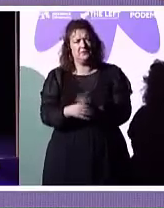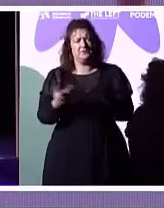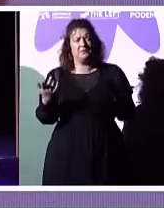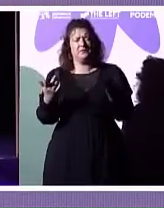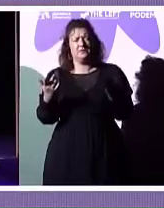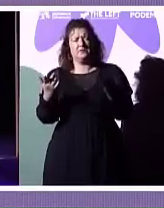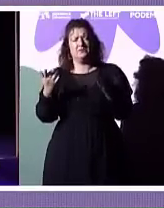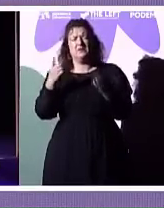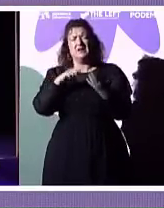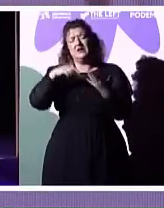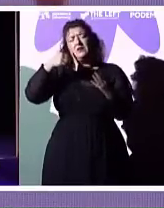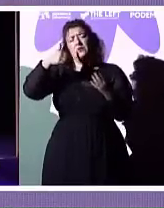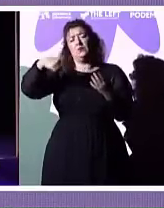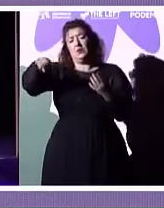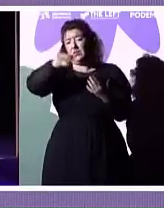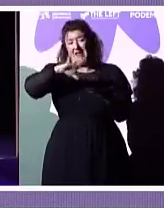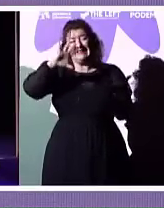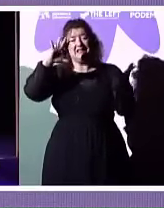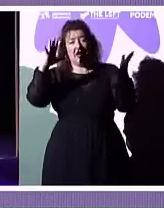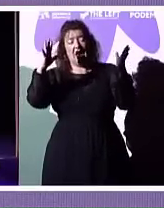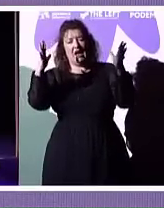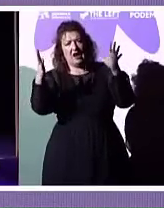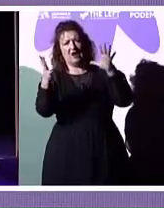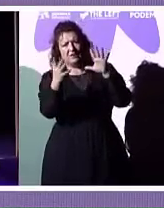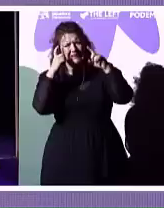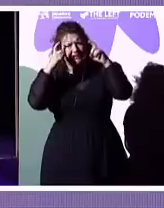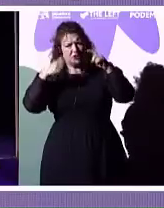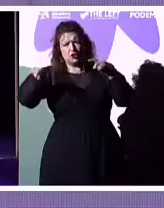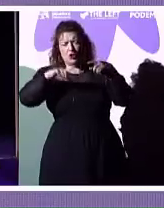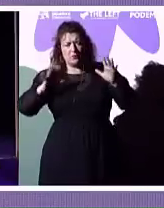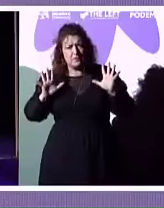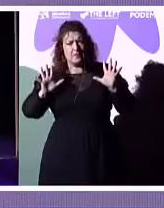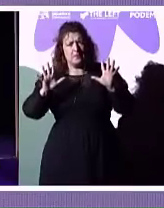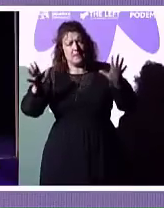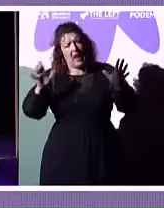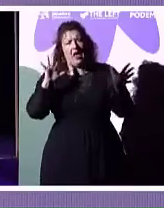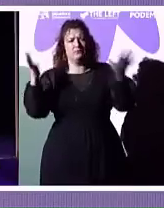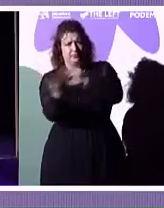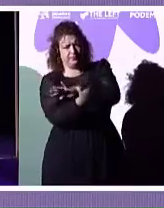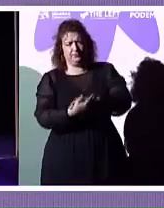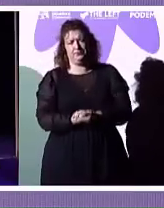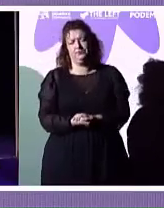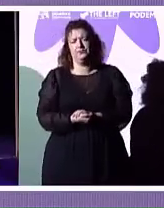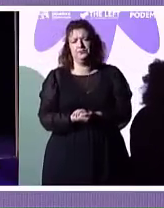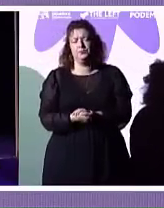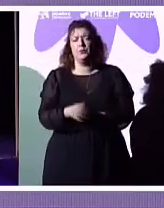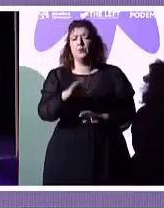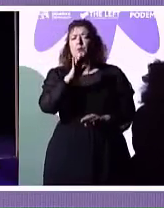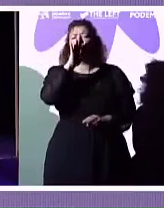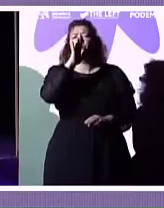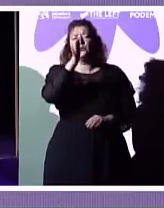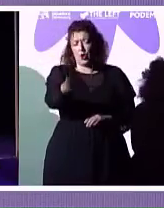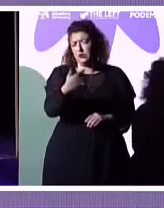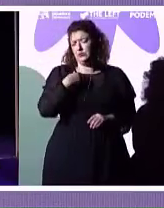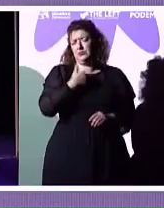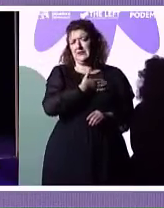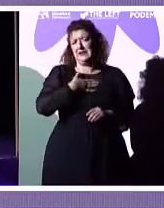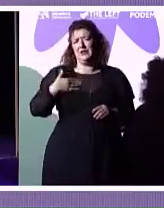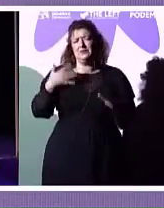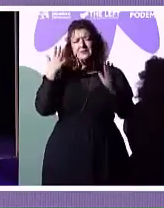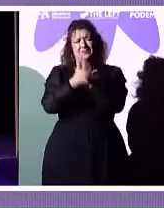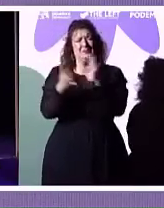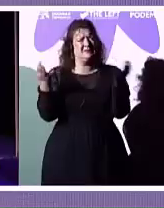transformaciones que juntas vamos a seguir impulsando y por eso hoy quiero hablaros de lo más importante